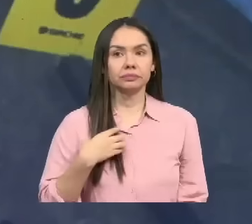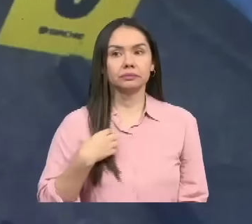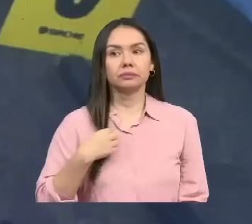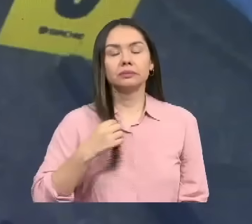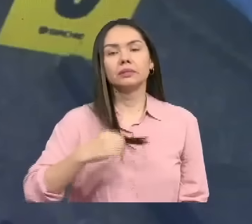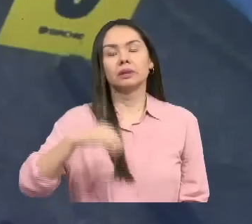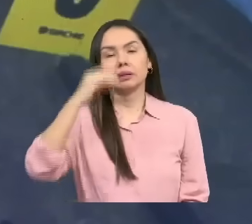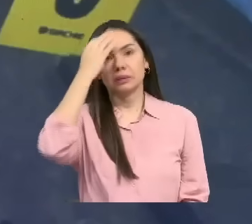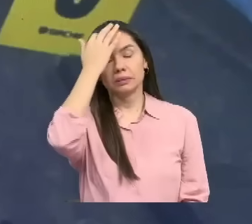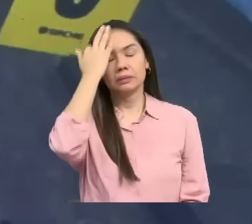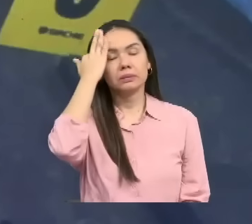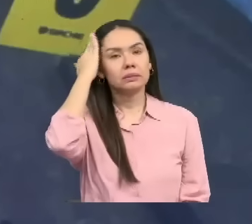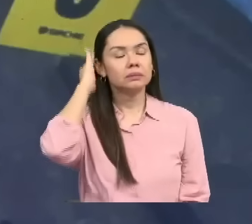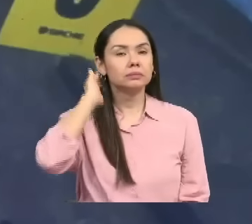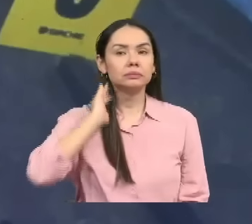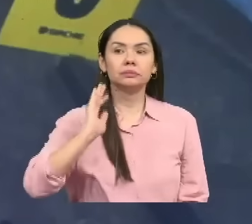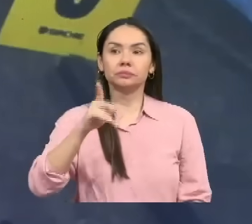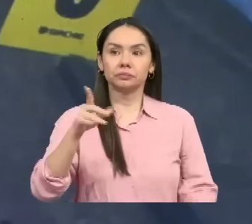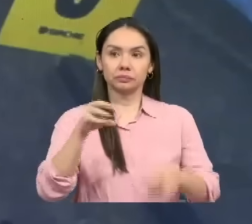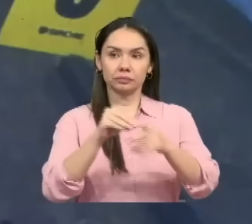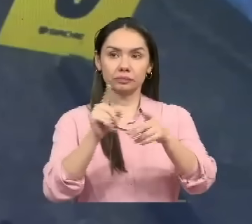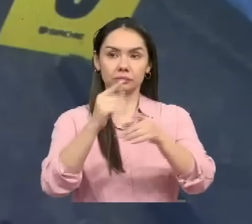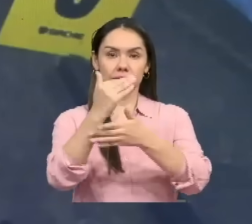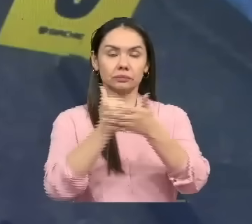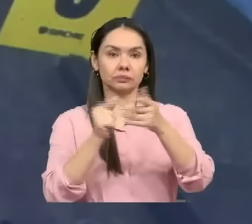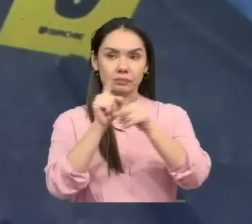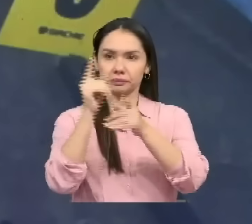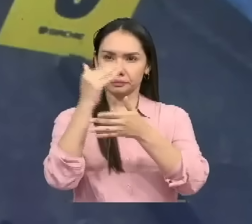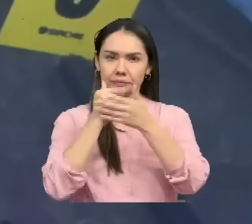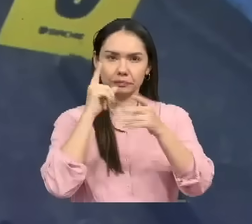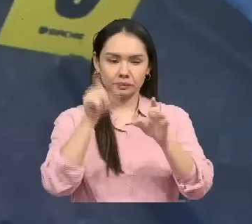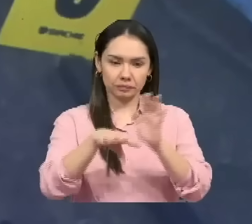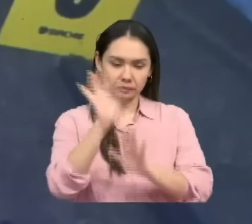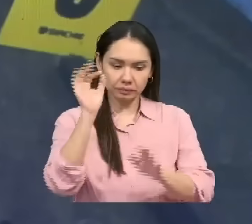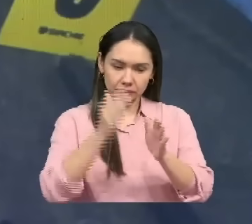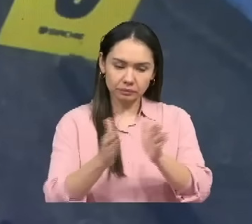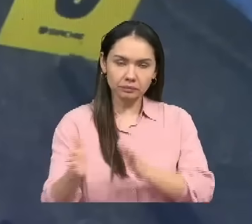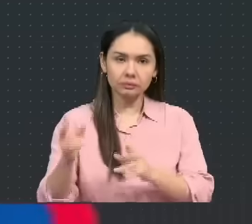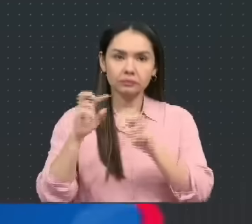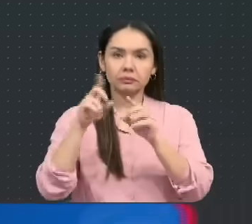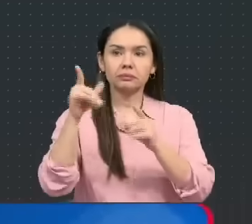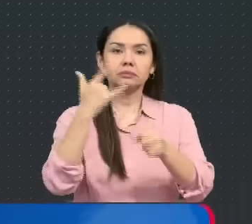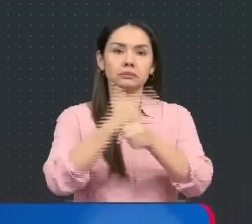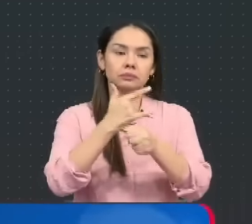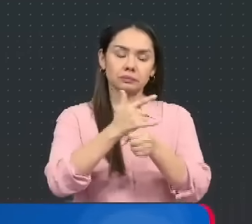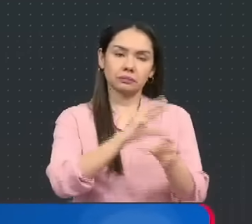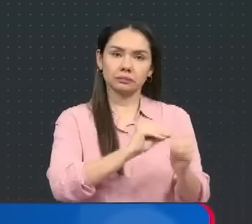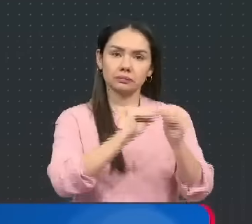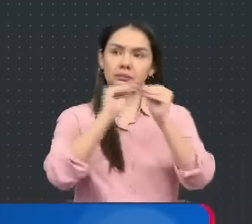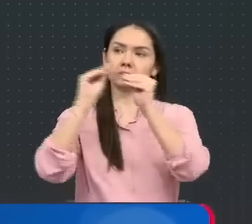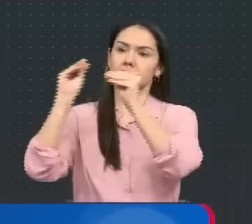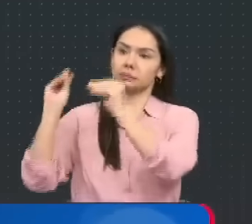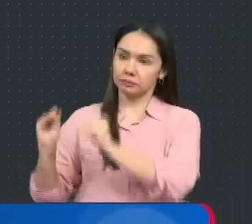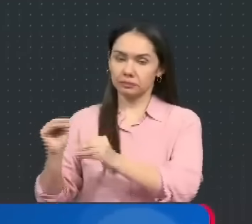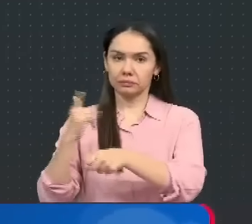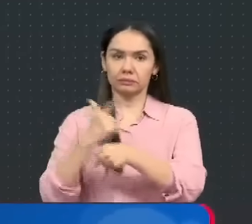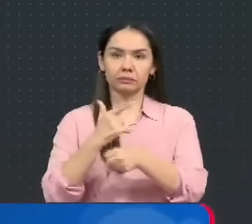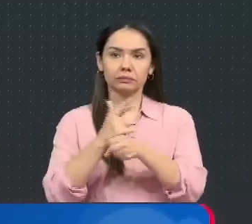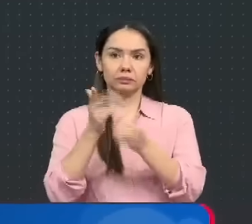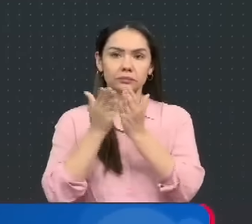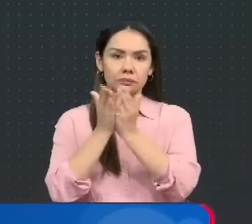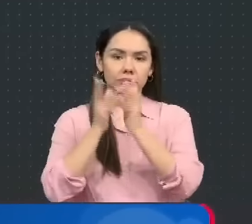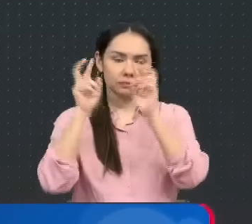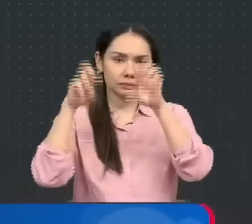Y luego de confirmarse la muerte del cantante Farruko Pop, sus restos fueron trasladados hacia Cobán, Alta Verapaz, donde fue esperado por cientos